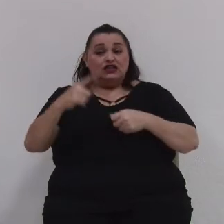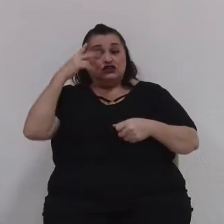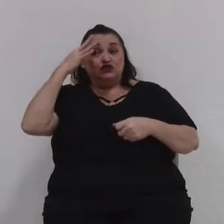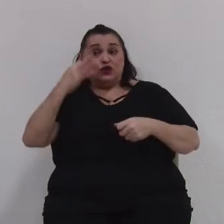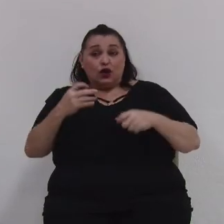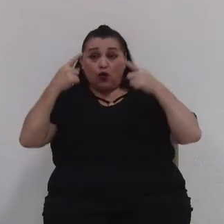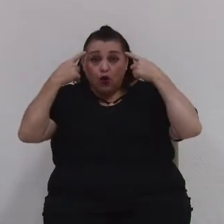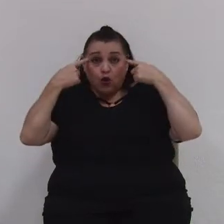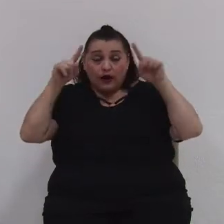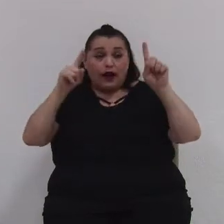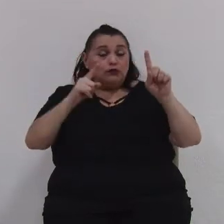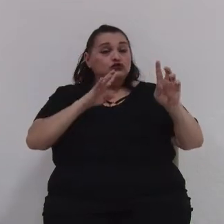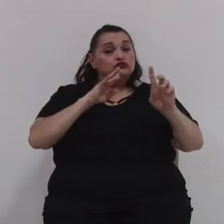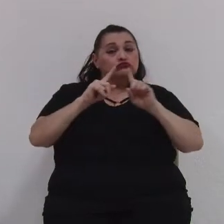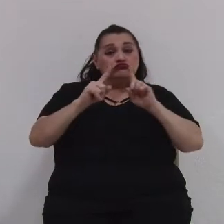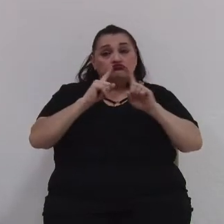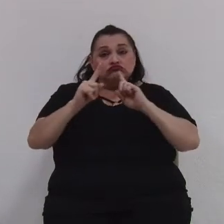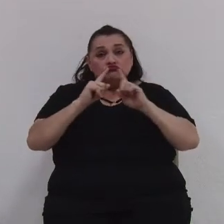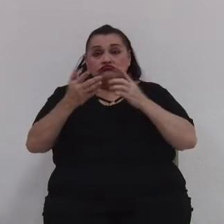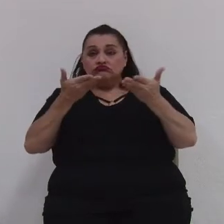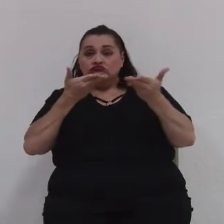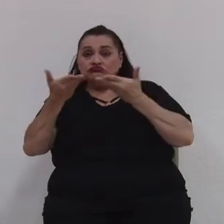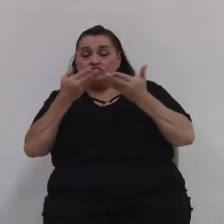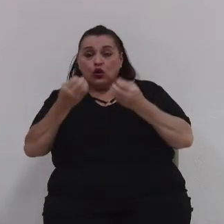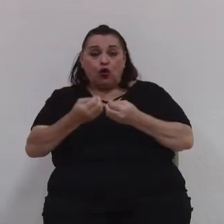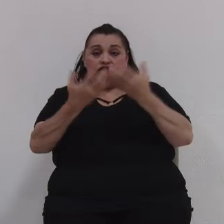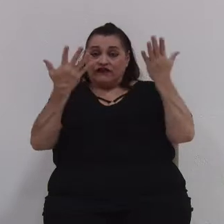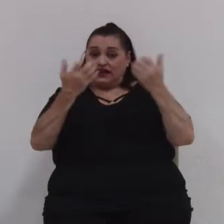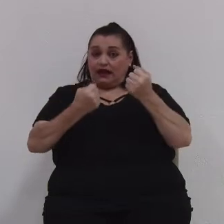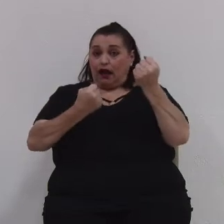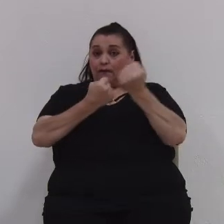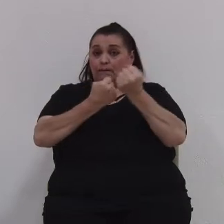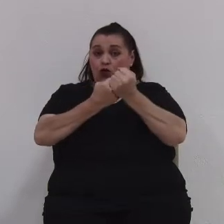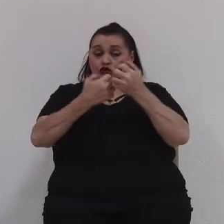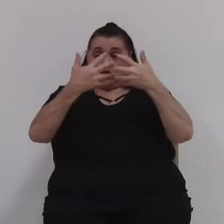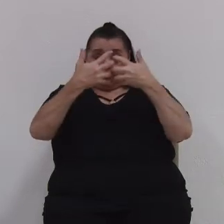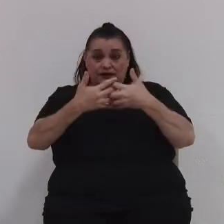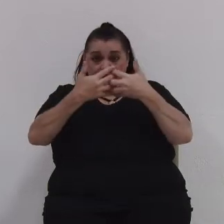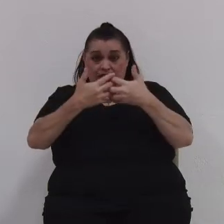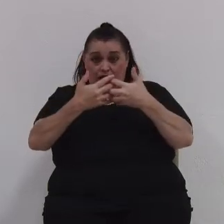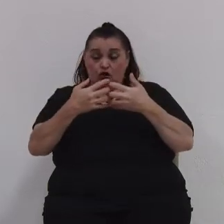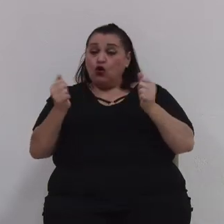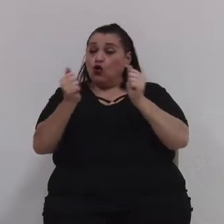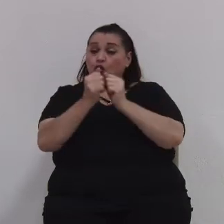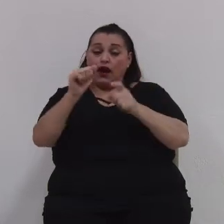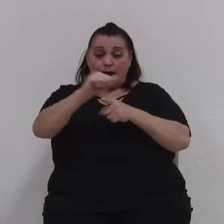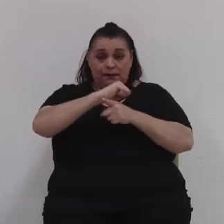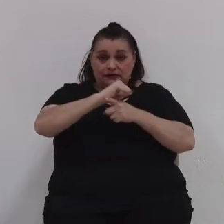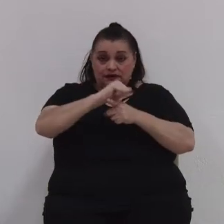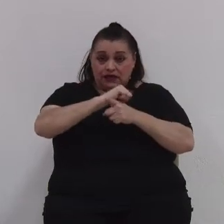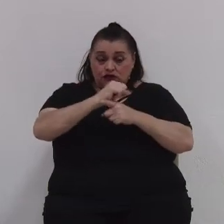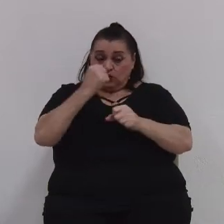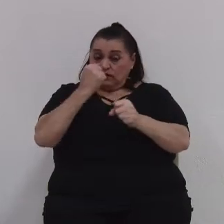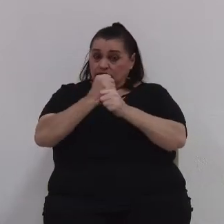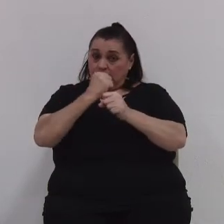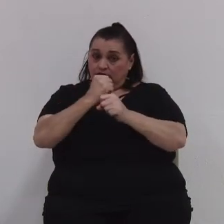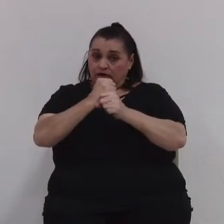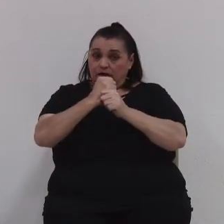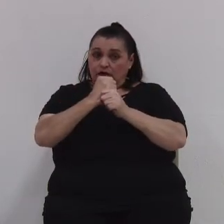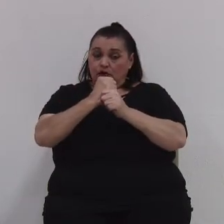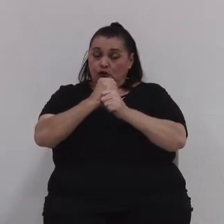logramos articular una oferta de apoyo empresarial con la capacitación en el trabajo